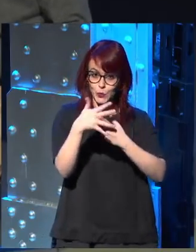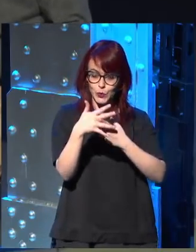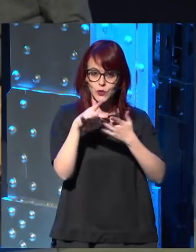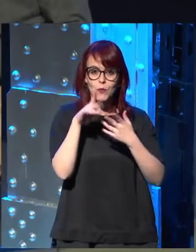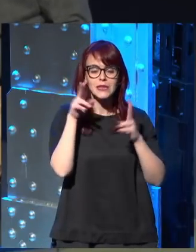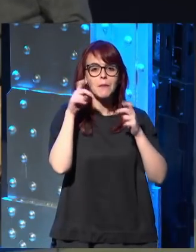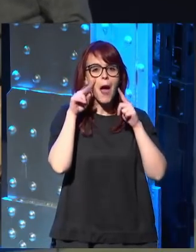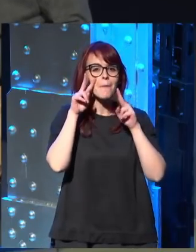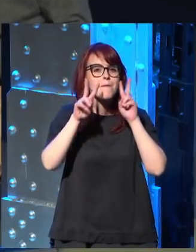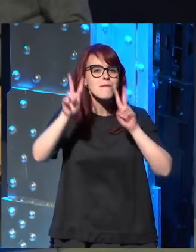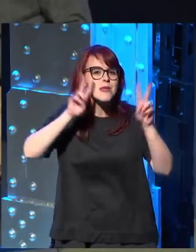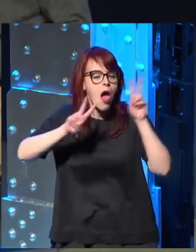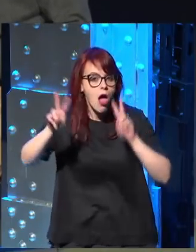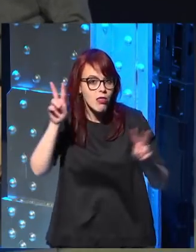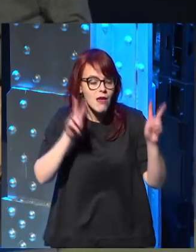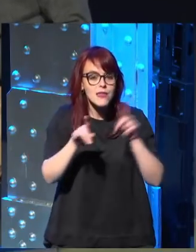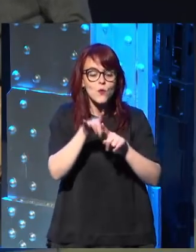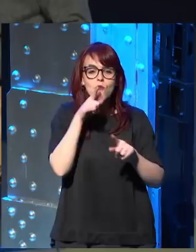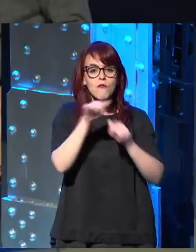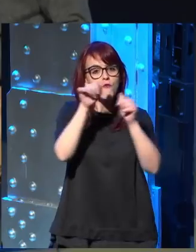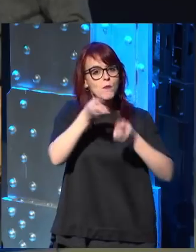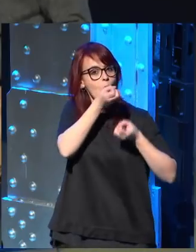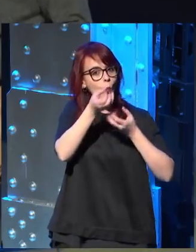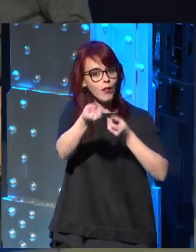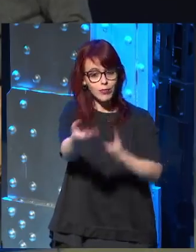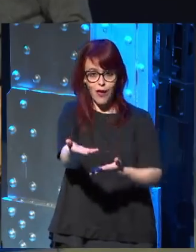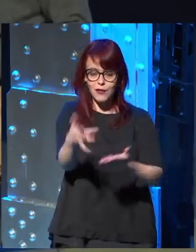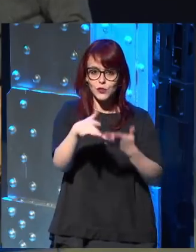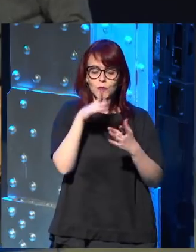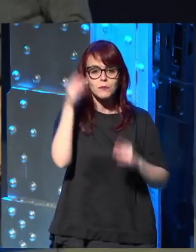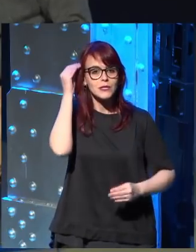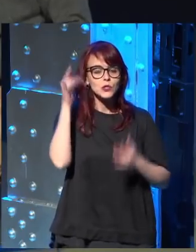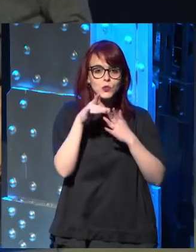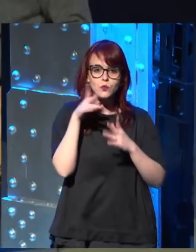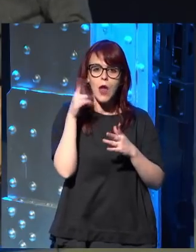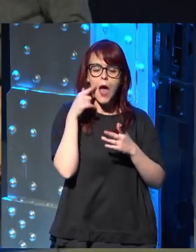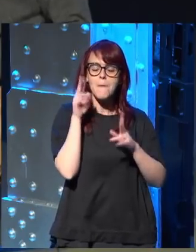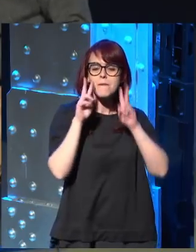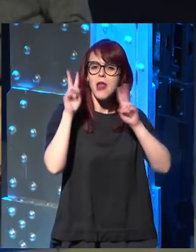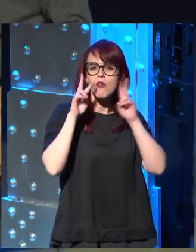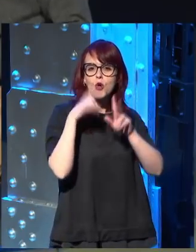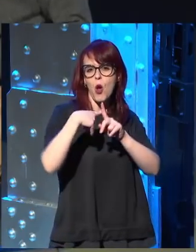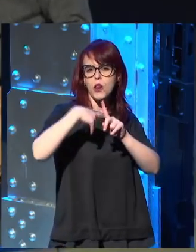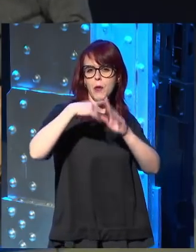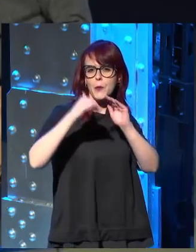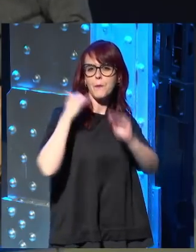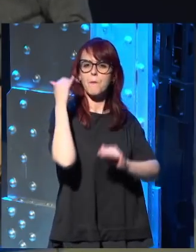la mirada, ¿no? De la mirada del que cuenta, que yo creo que no es una mirada demasiado elevada, en el sentido...